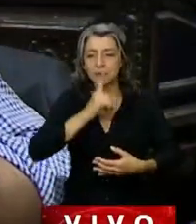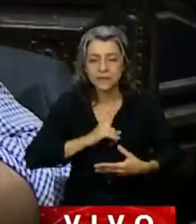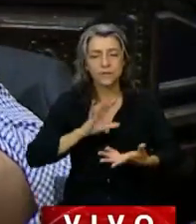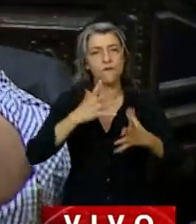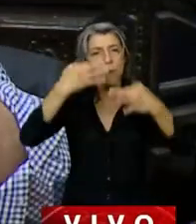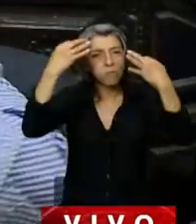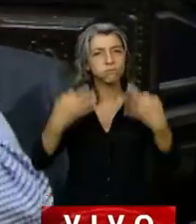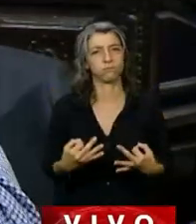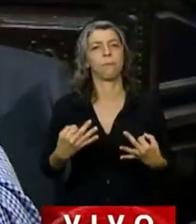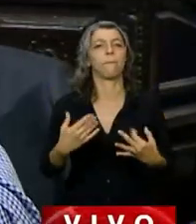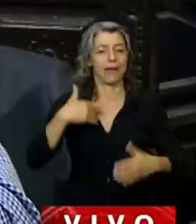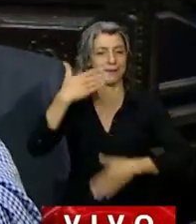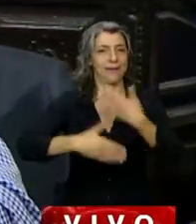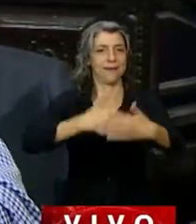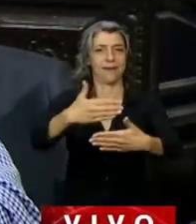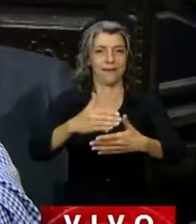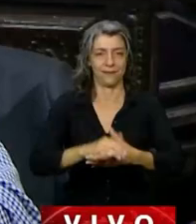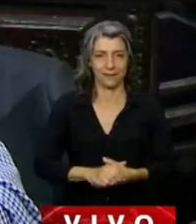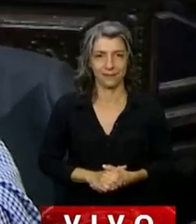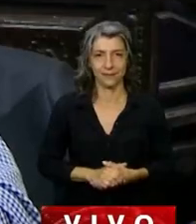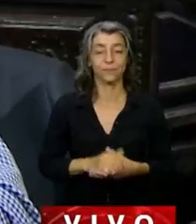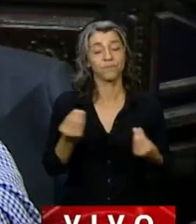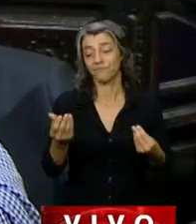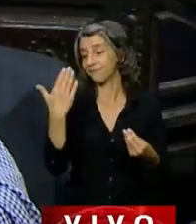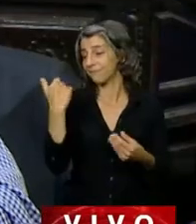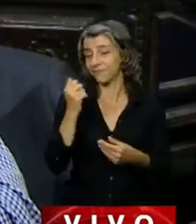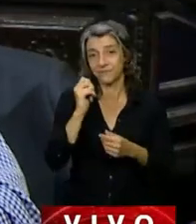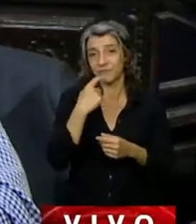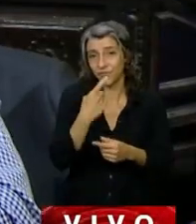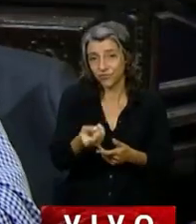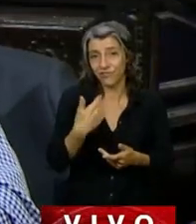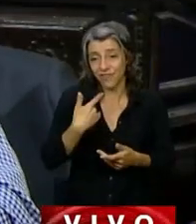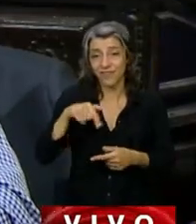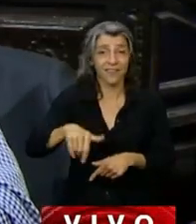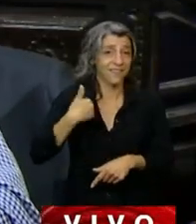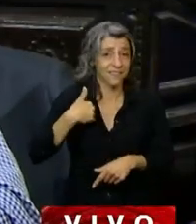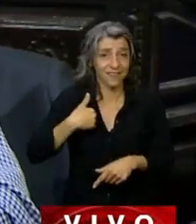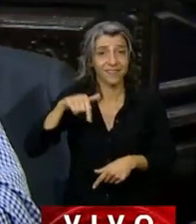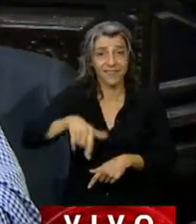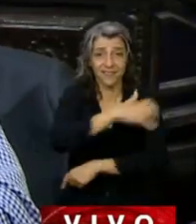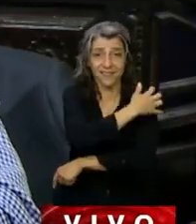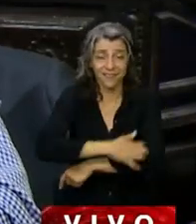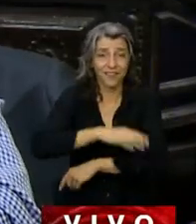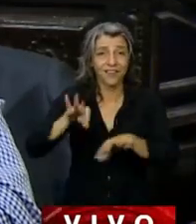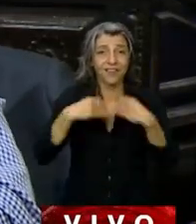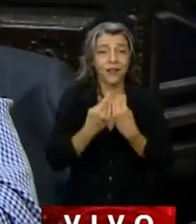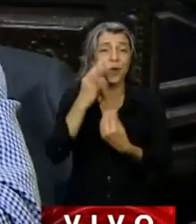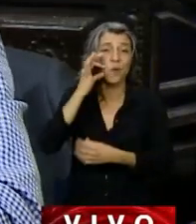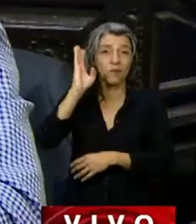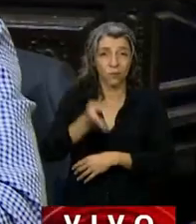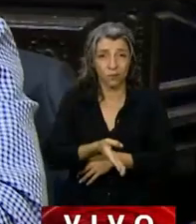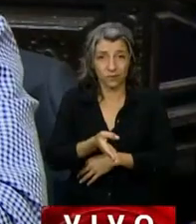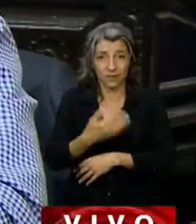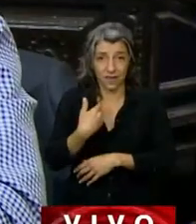adelante. Porque, como les decía recién, redondee, en la Argentina, diputado, por favor, del 40% de pobres, cada uno que mantiene